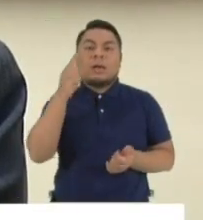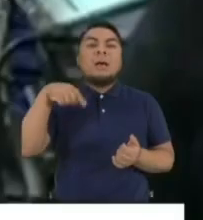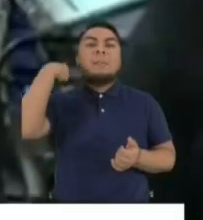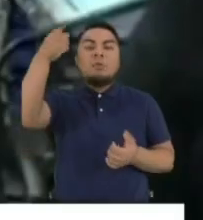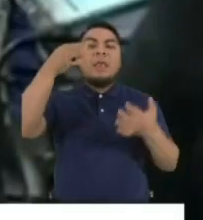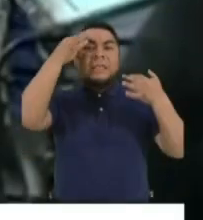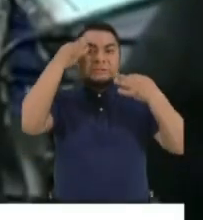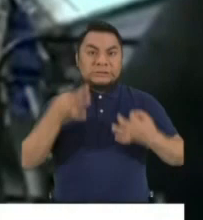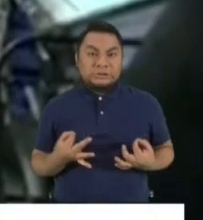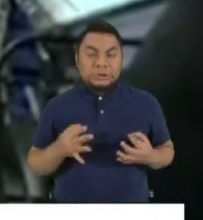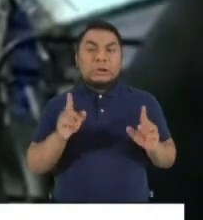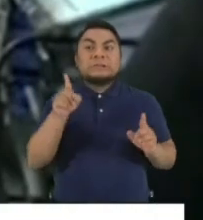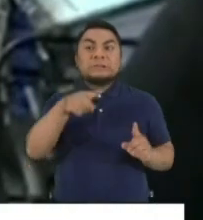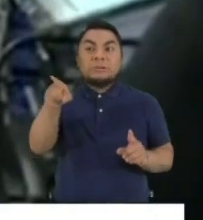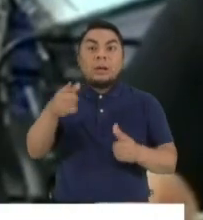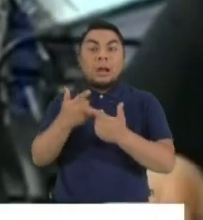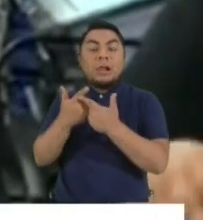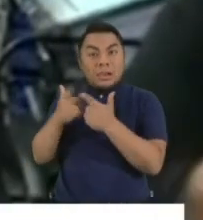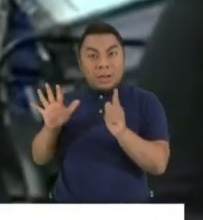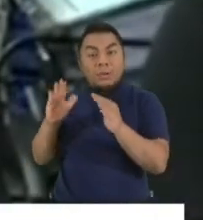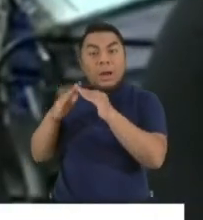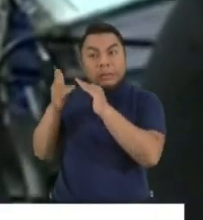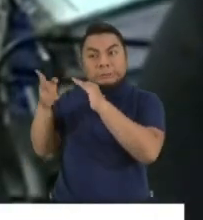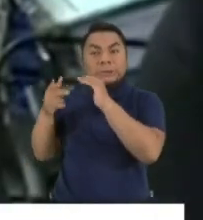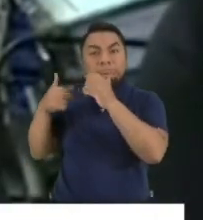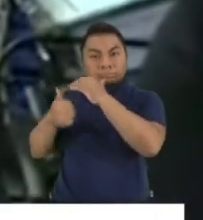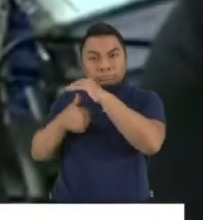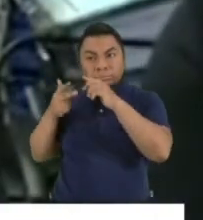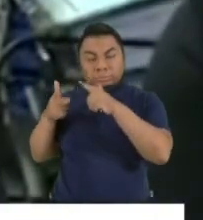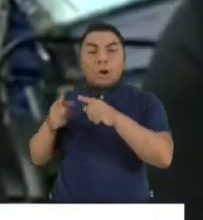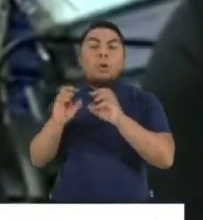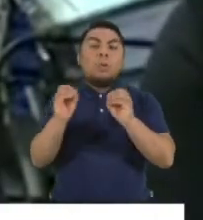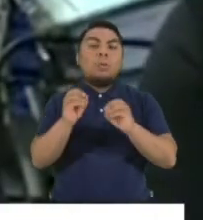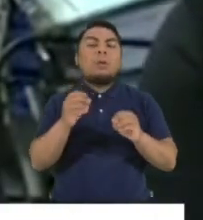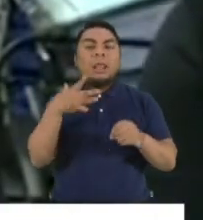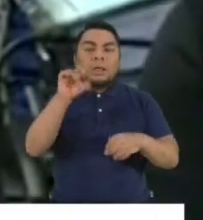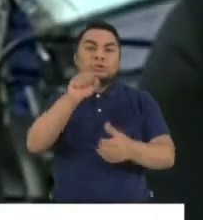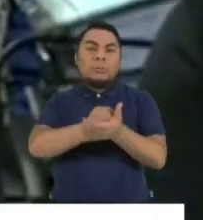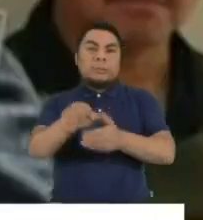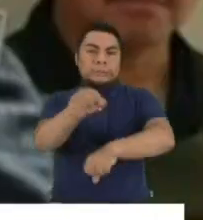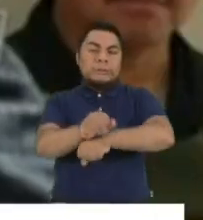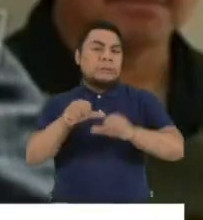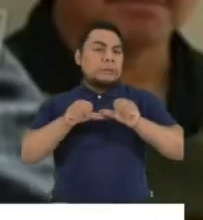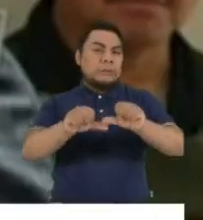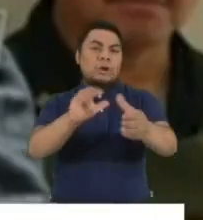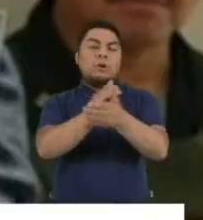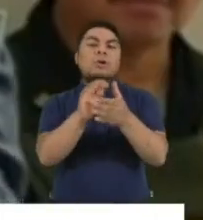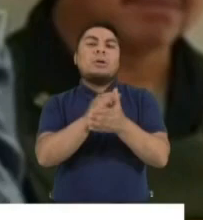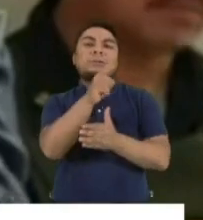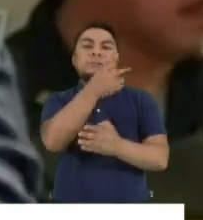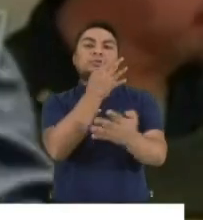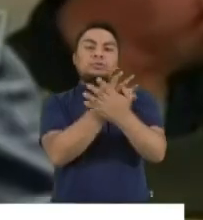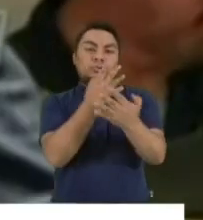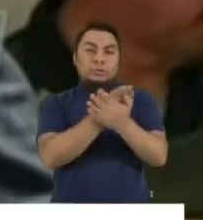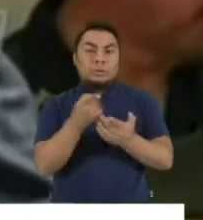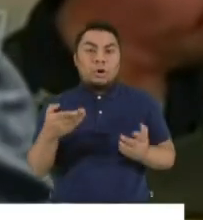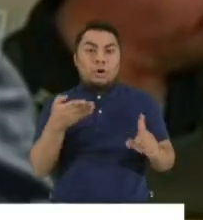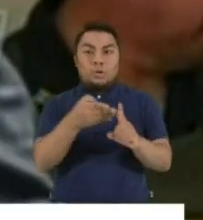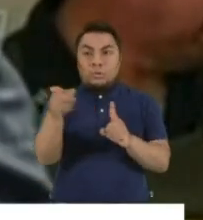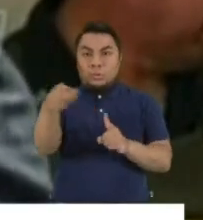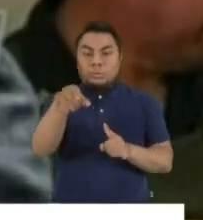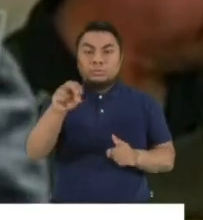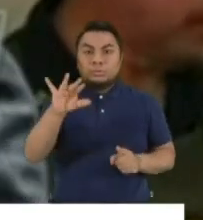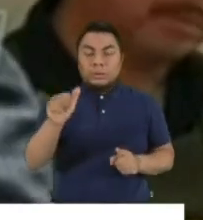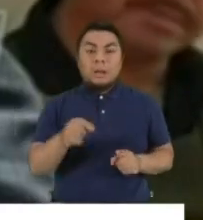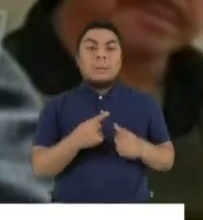emitirá su decisión. La Fiscalía solicitó que se incrementen los 18 meses de prisión preventiva contra los investigados, mientras